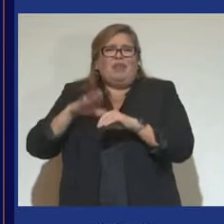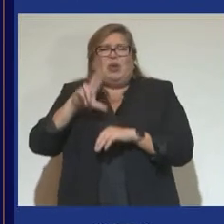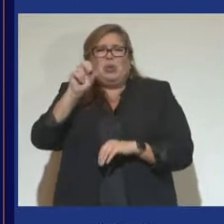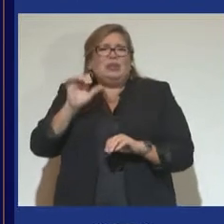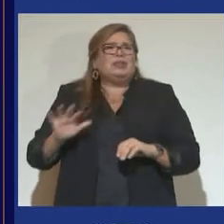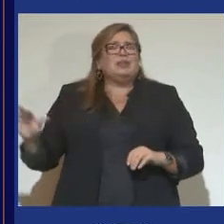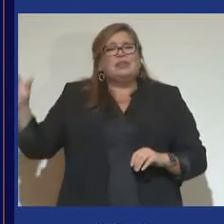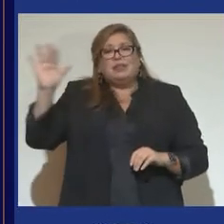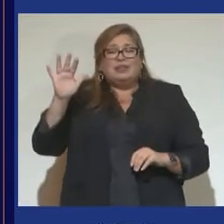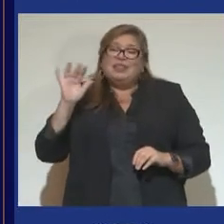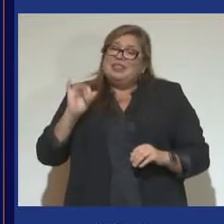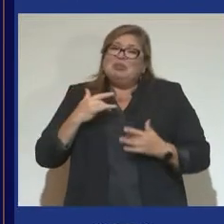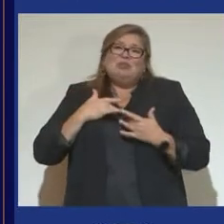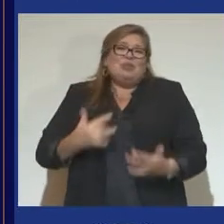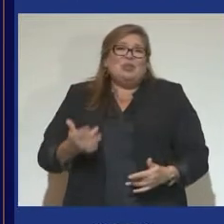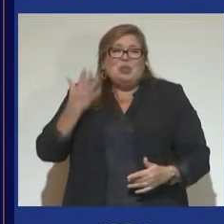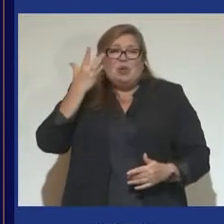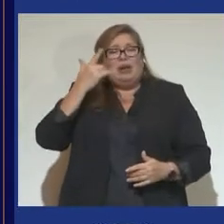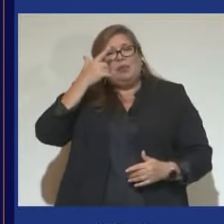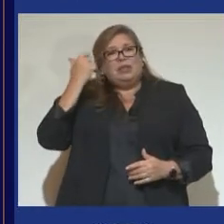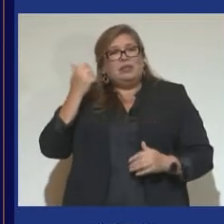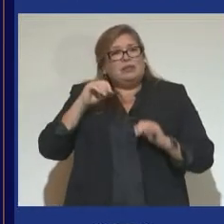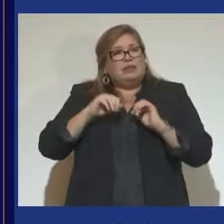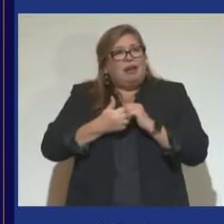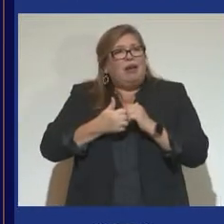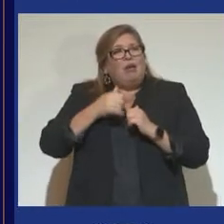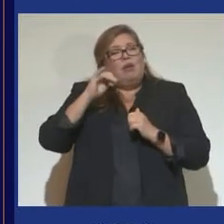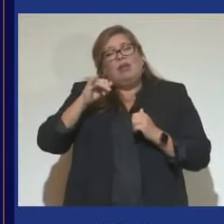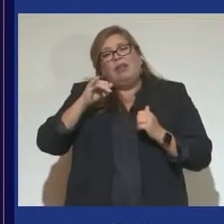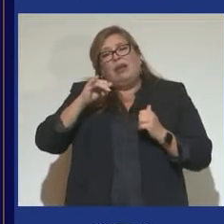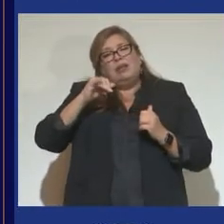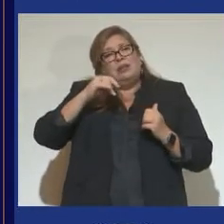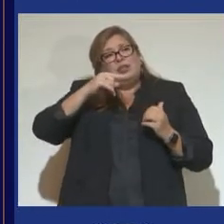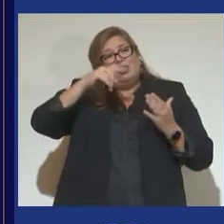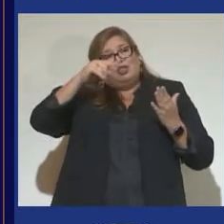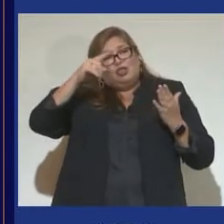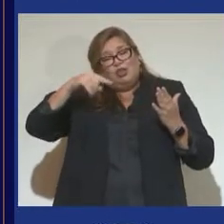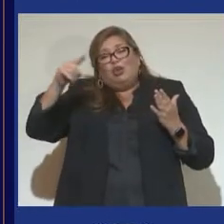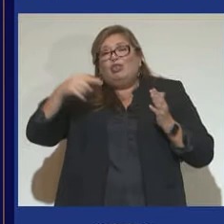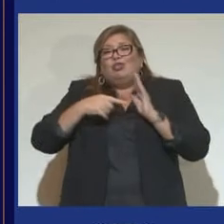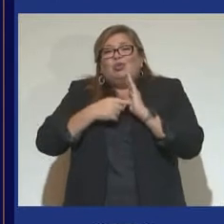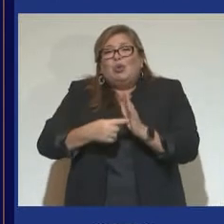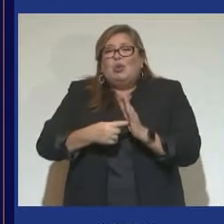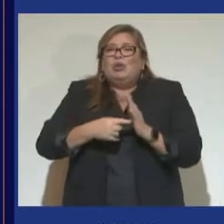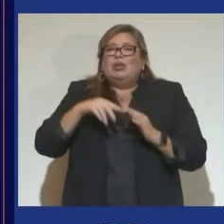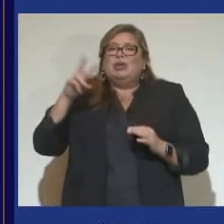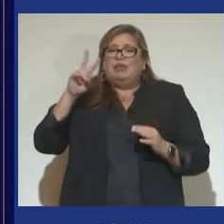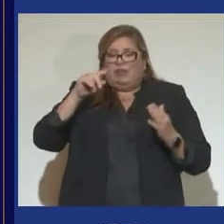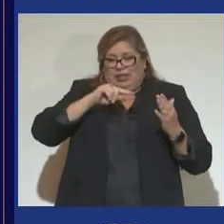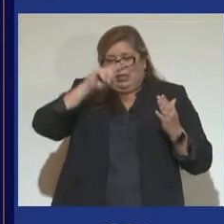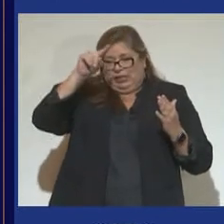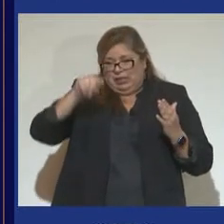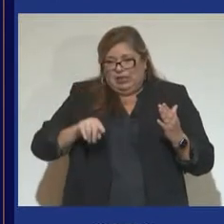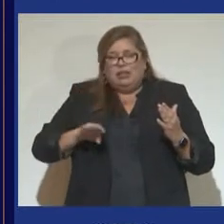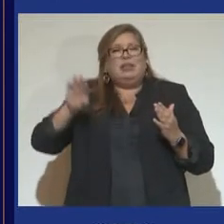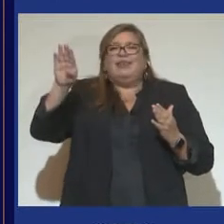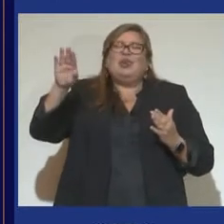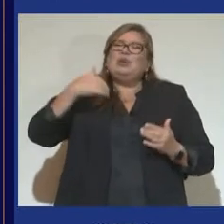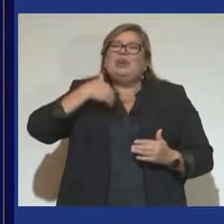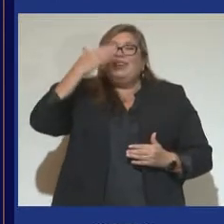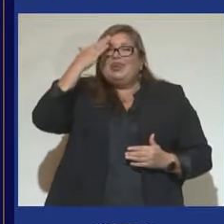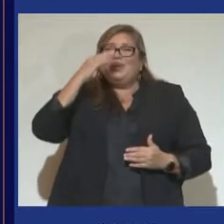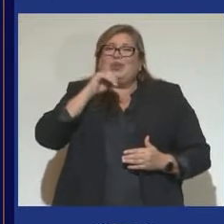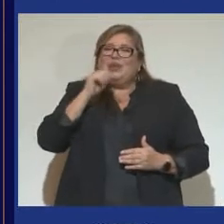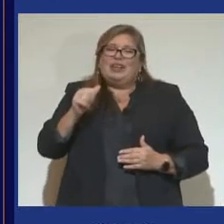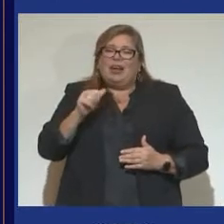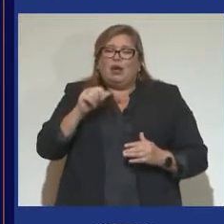producto territorial bruto simplemente es más fuerte más poderoso y parece ser una forma de ver la recuperación pero es